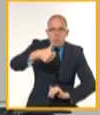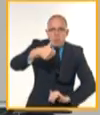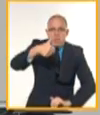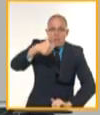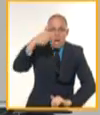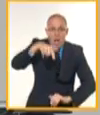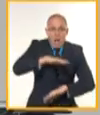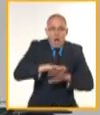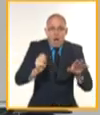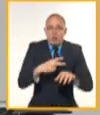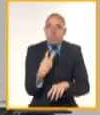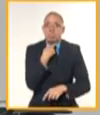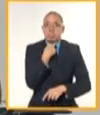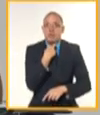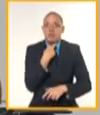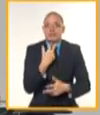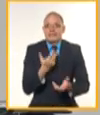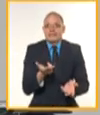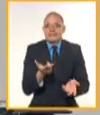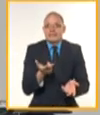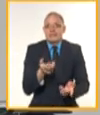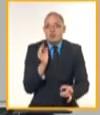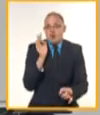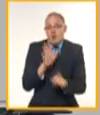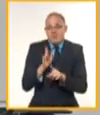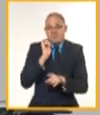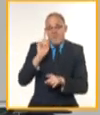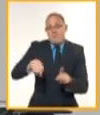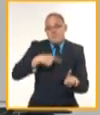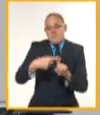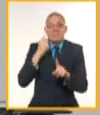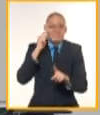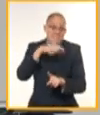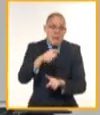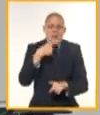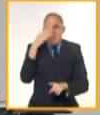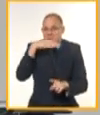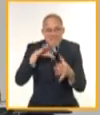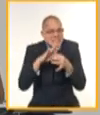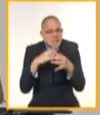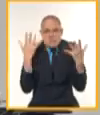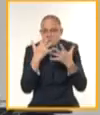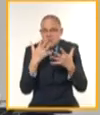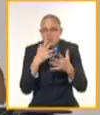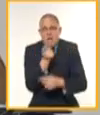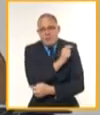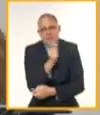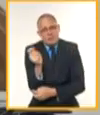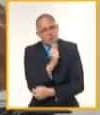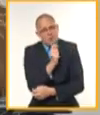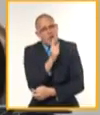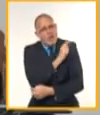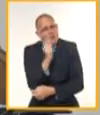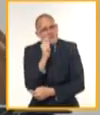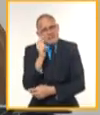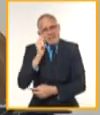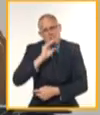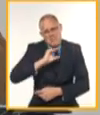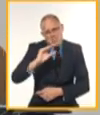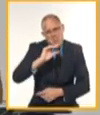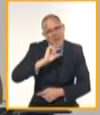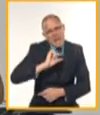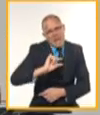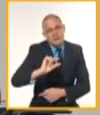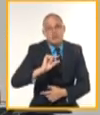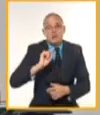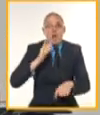para la propia población, y además hay gremios como los educadores que siguen siendo golpeados porque según él hay que seguir recortando todos